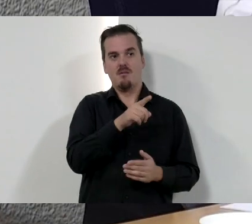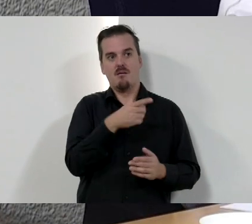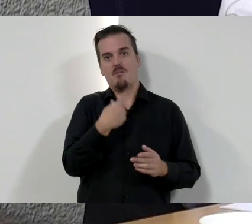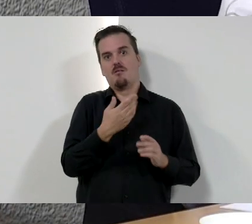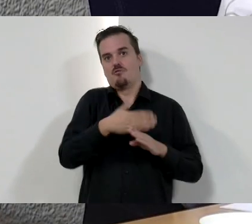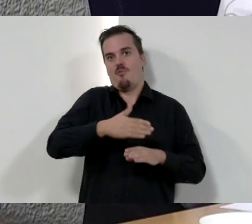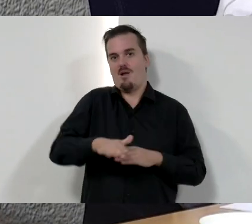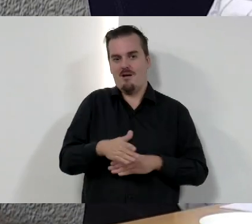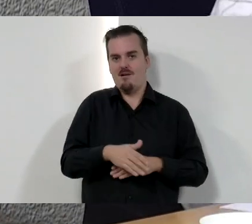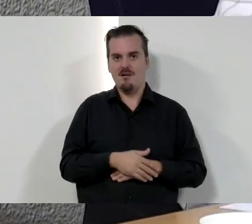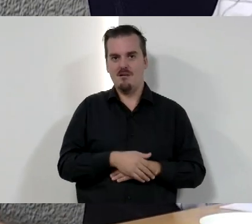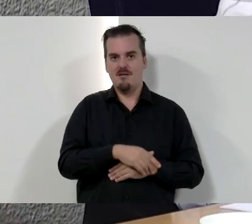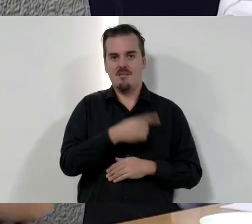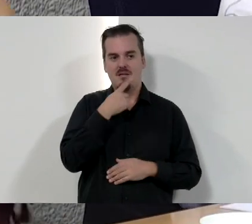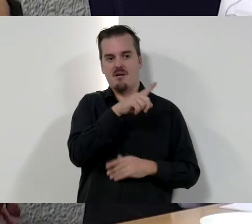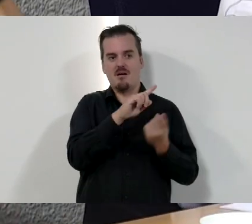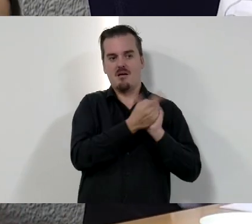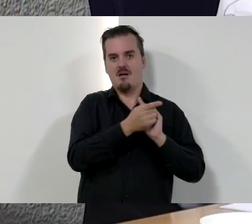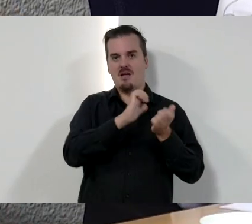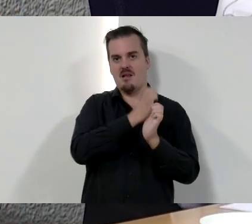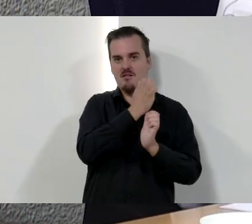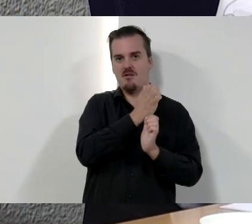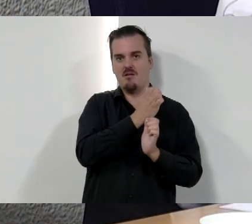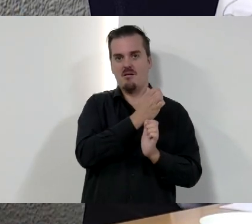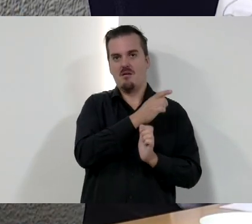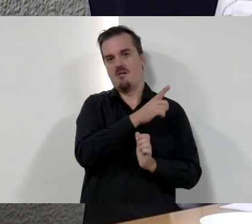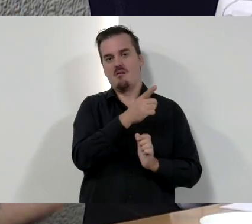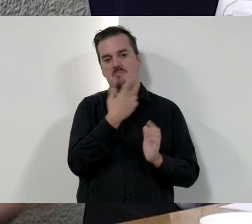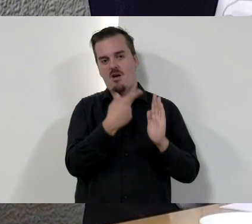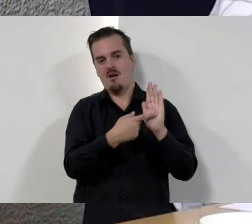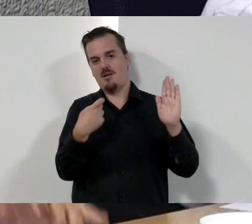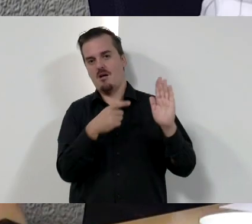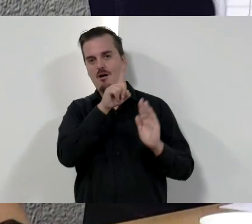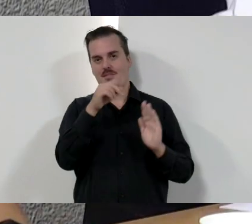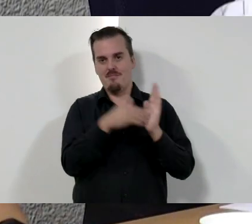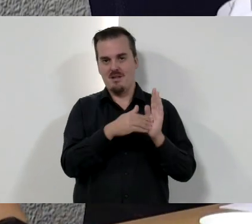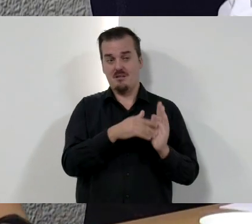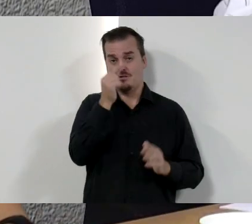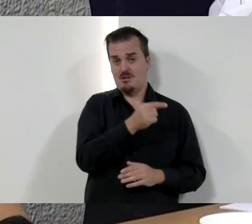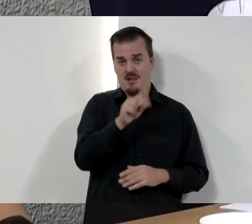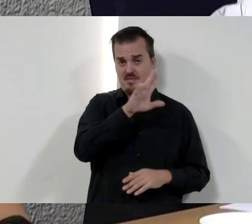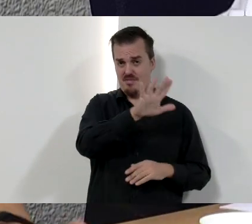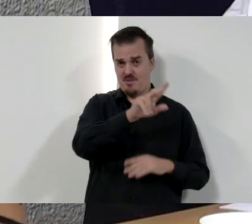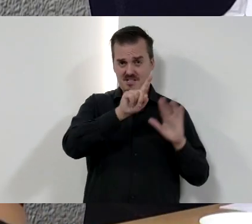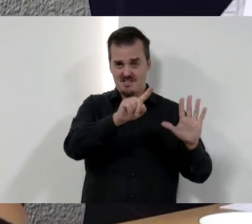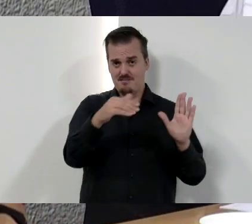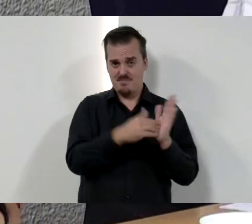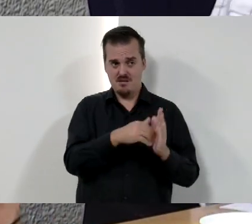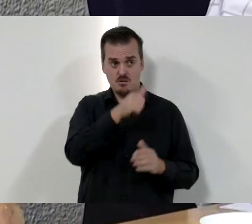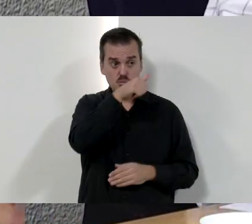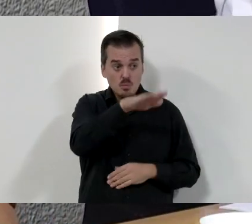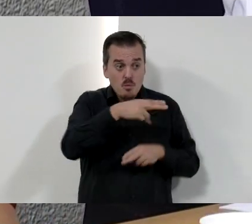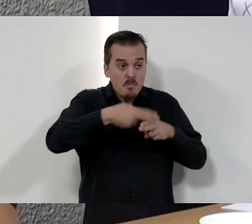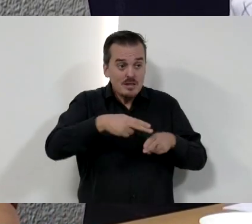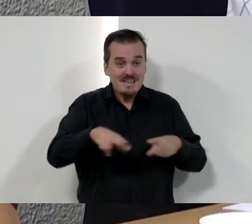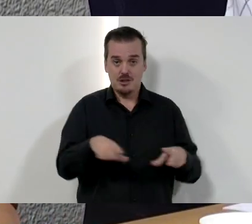demasiado y hizo una modificación de créditos y le quitó 11.000 euros. Esa es la política social del Partido